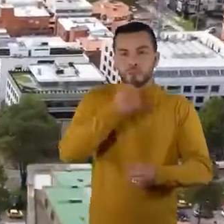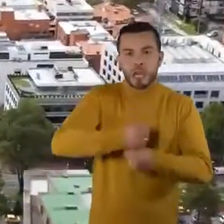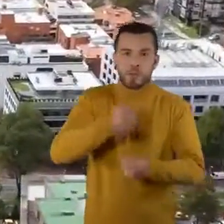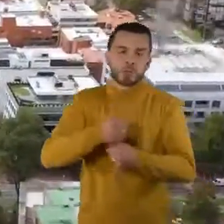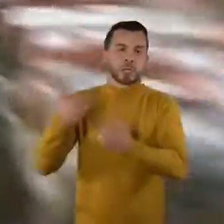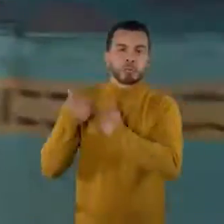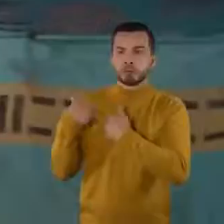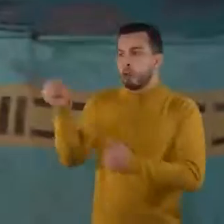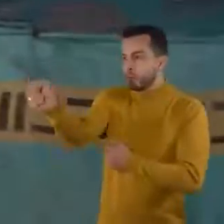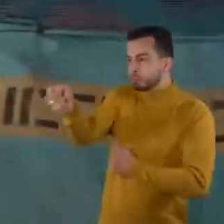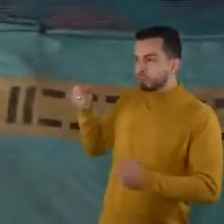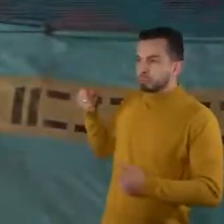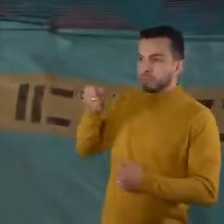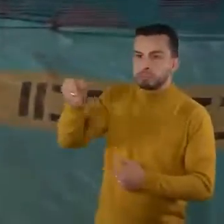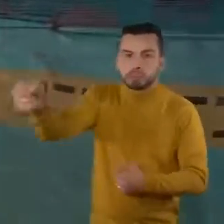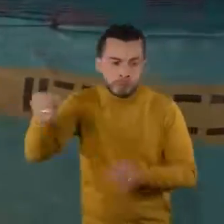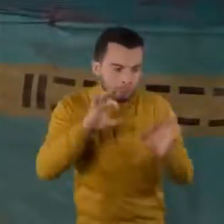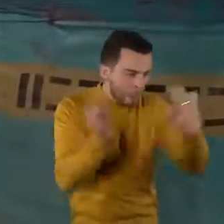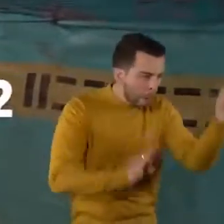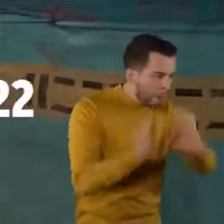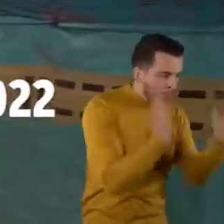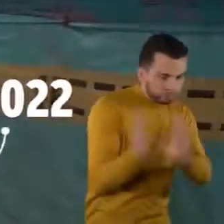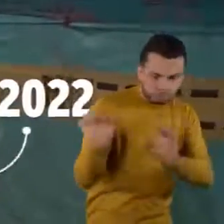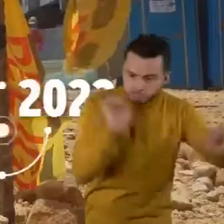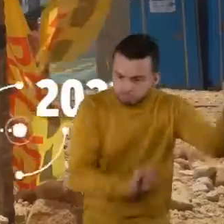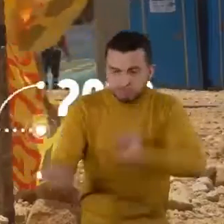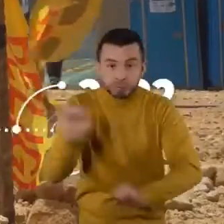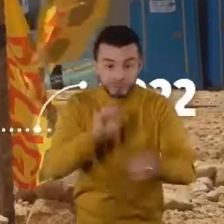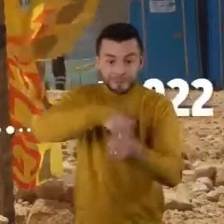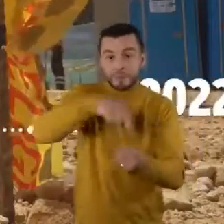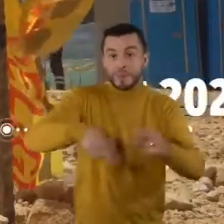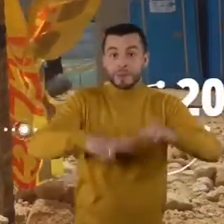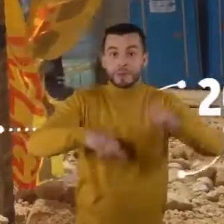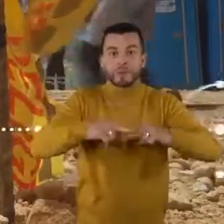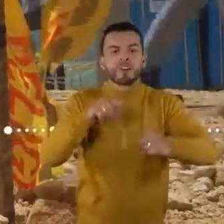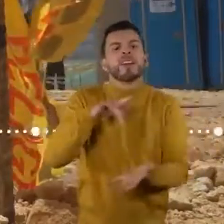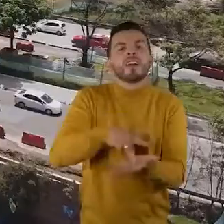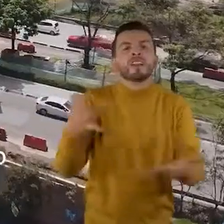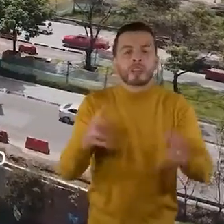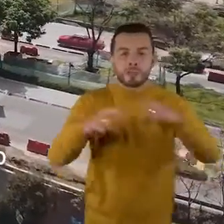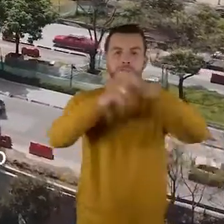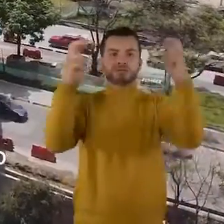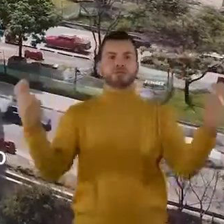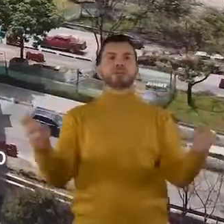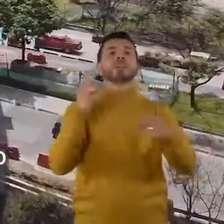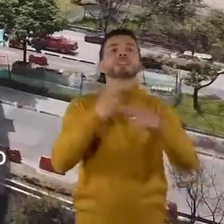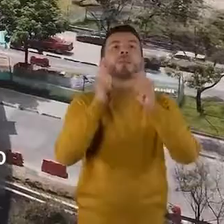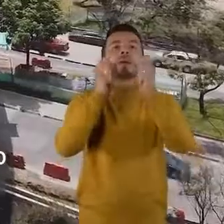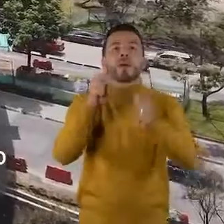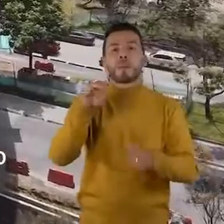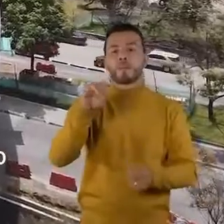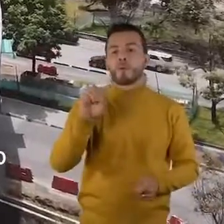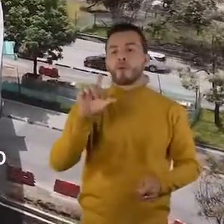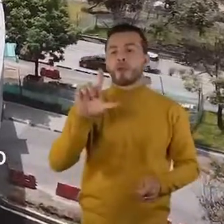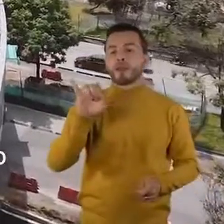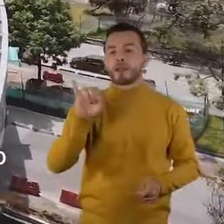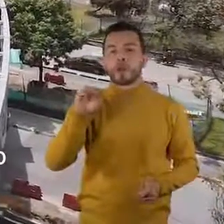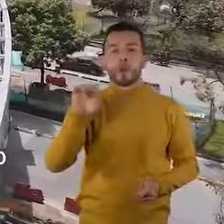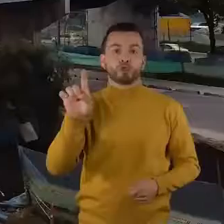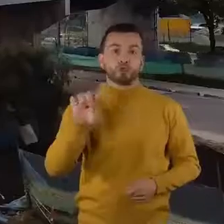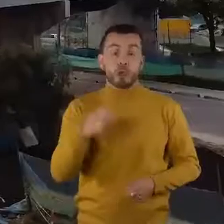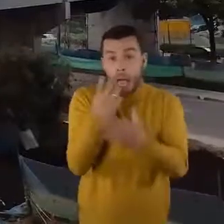actualmente la obra genera 165 empleos presenta un avance de 92 a 90 por ciento y